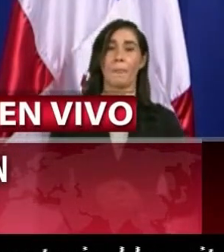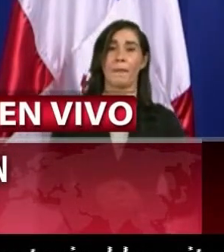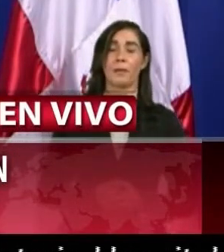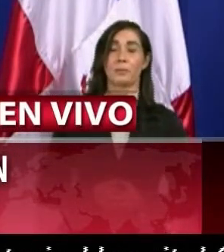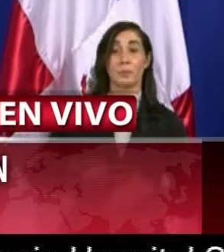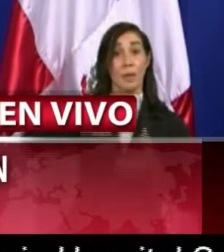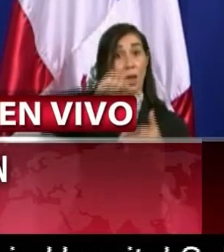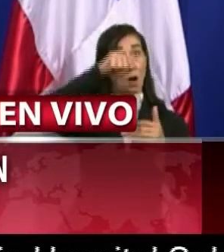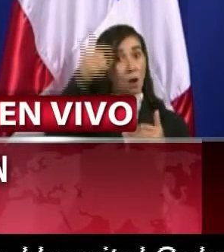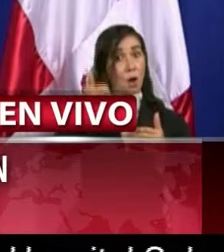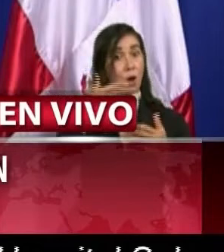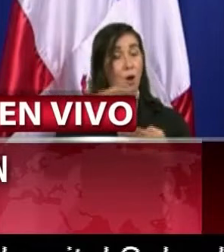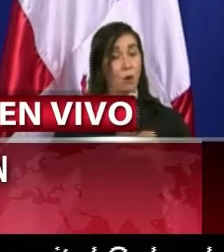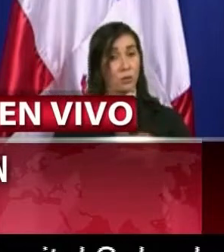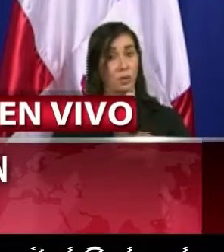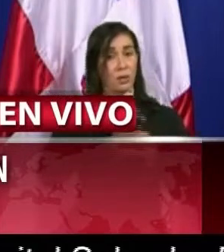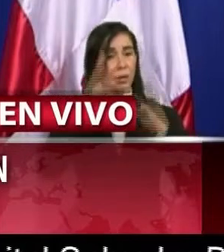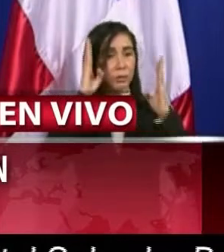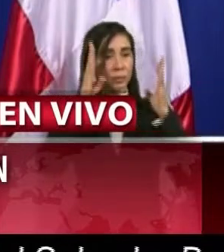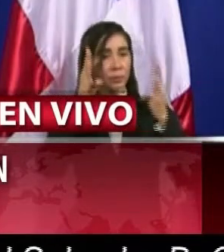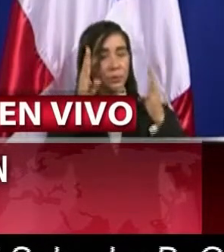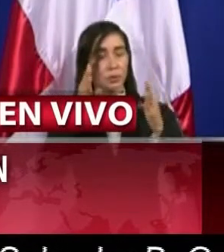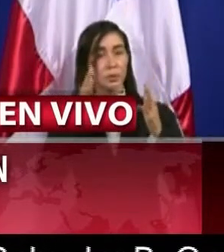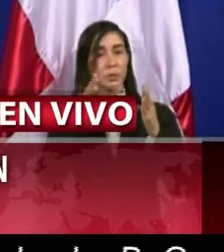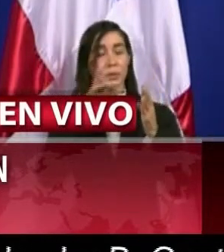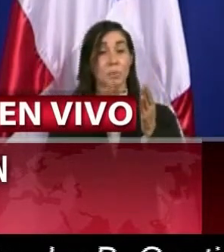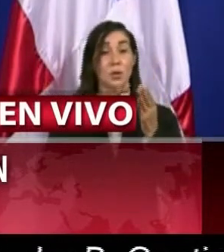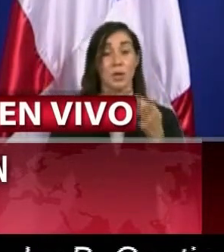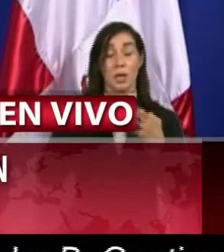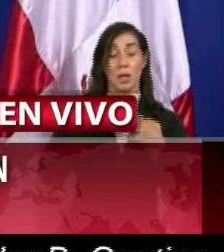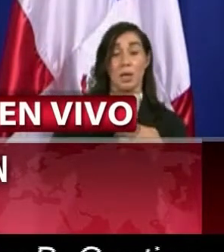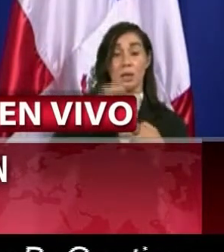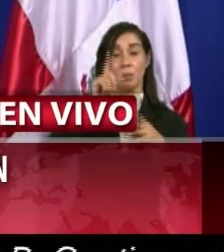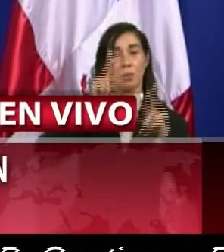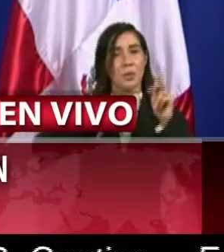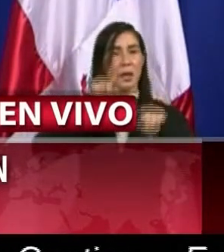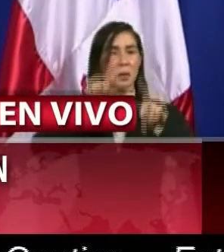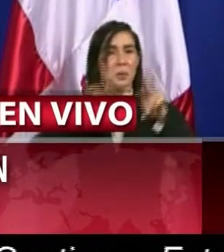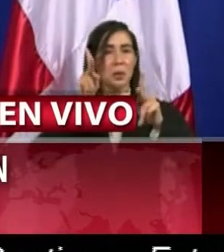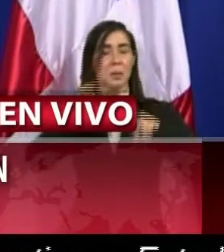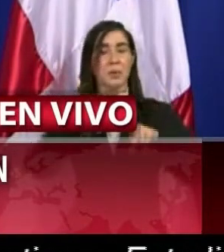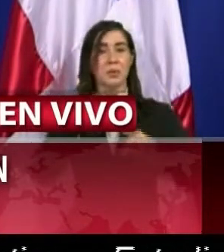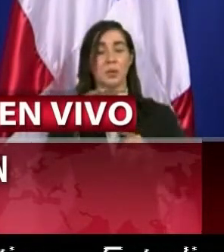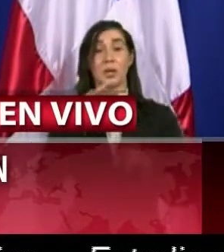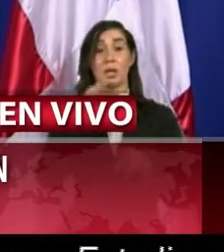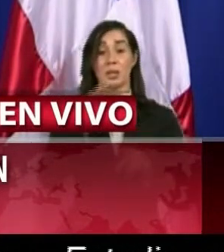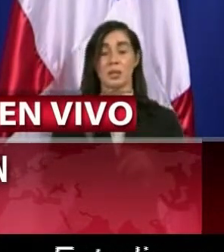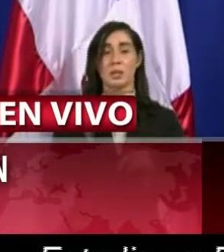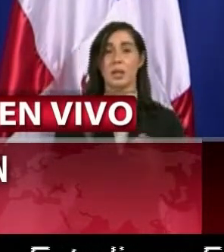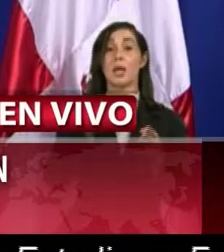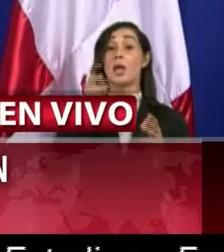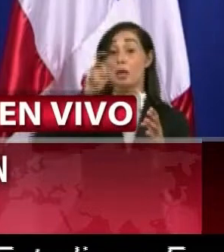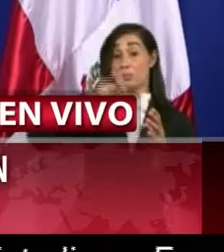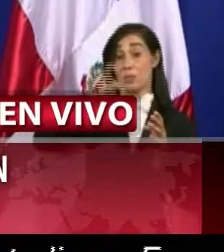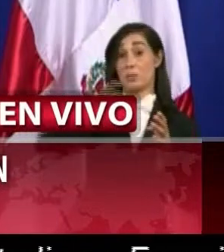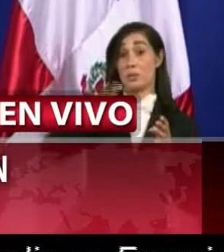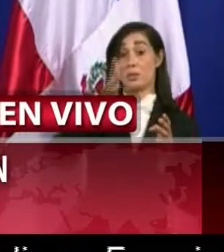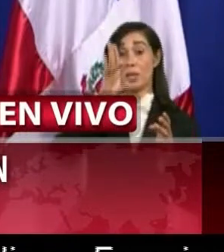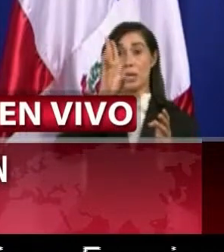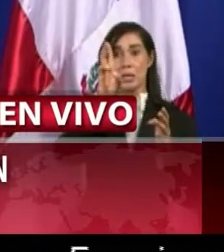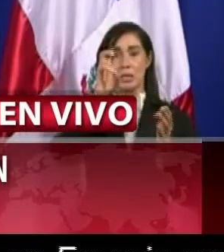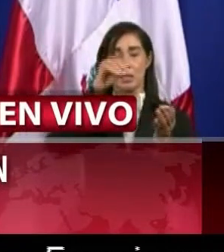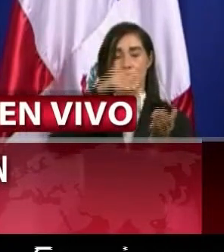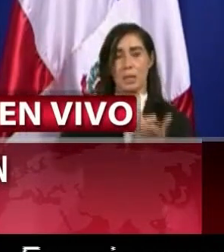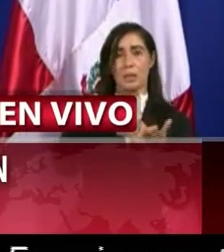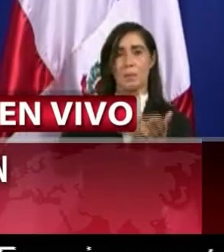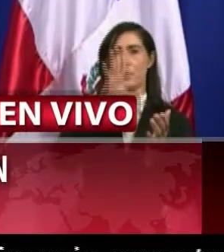Otra denuncia que estamos atendiendo es el reclamo de algunos ciudadanos que entienden que califican para recibir 7,000 pesos en